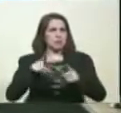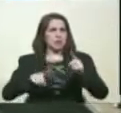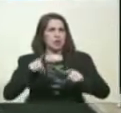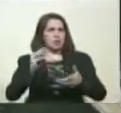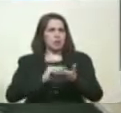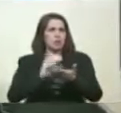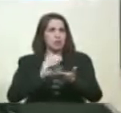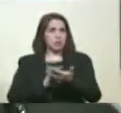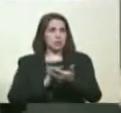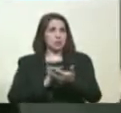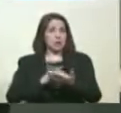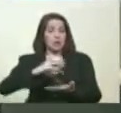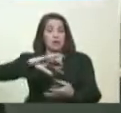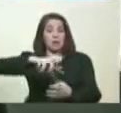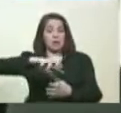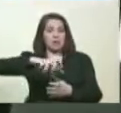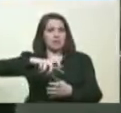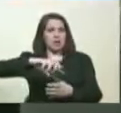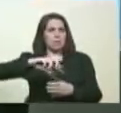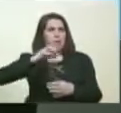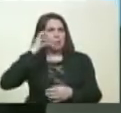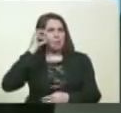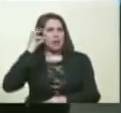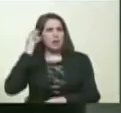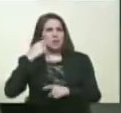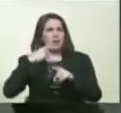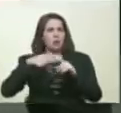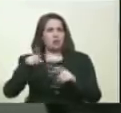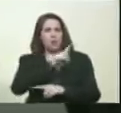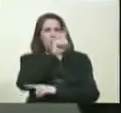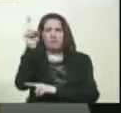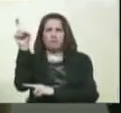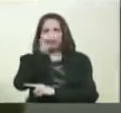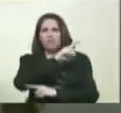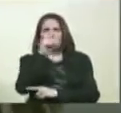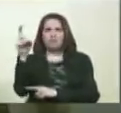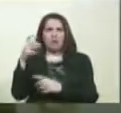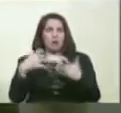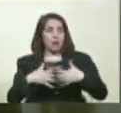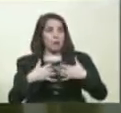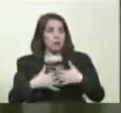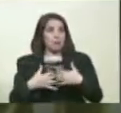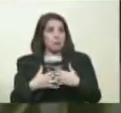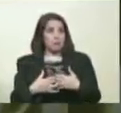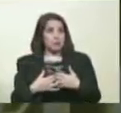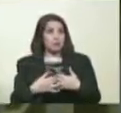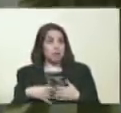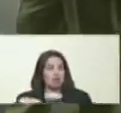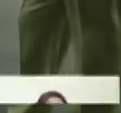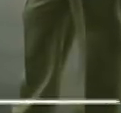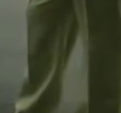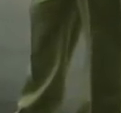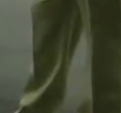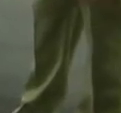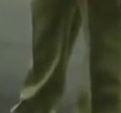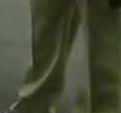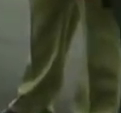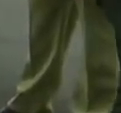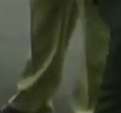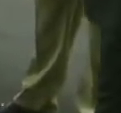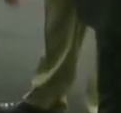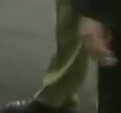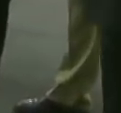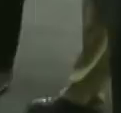petroquímico. La Tapa Amarilla, aquí está Suramericana de Aerosoles también. Esta es una empresa de Carabobo, presidente, conformada